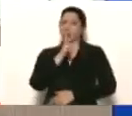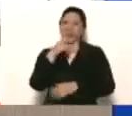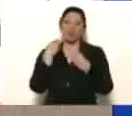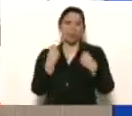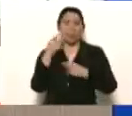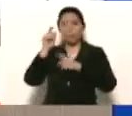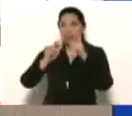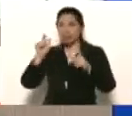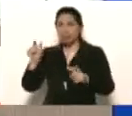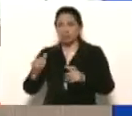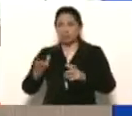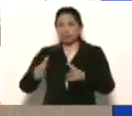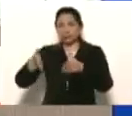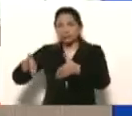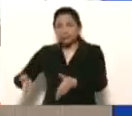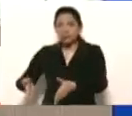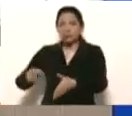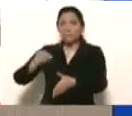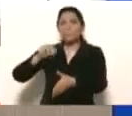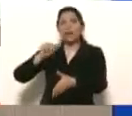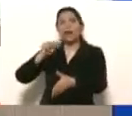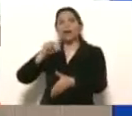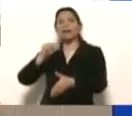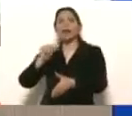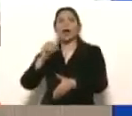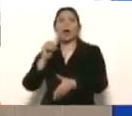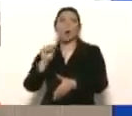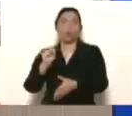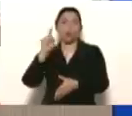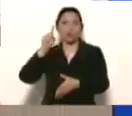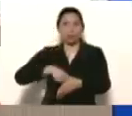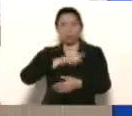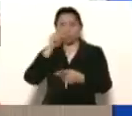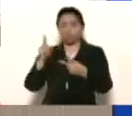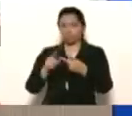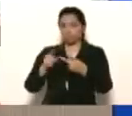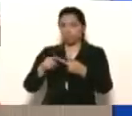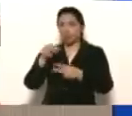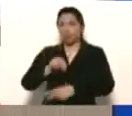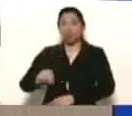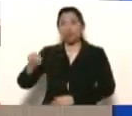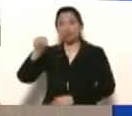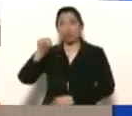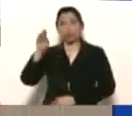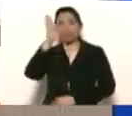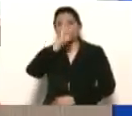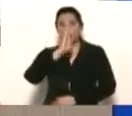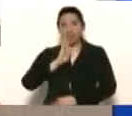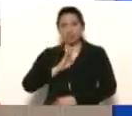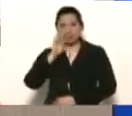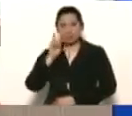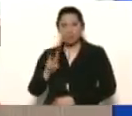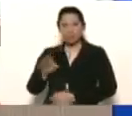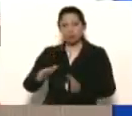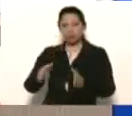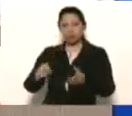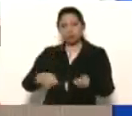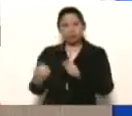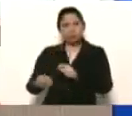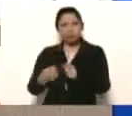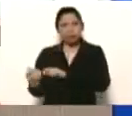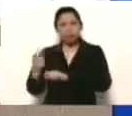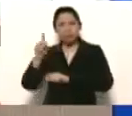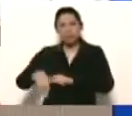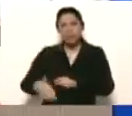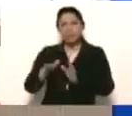de fosas comunes en manaos de fosas comunes en el norte de brasil y como